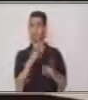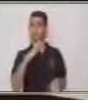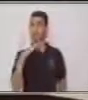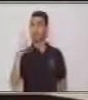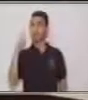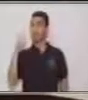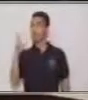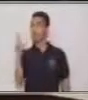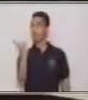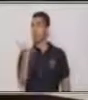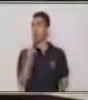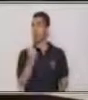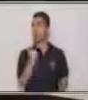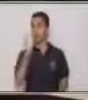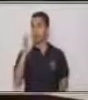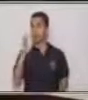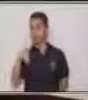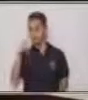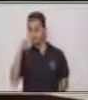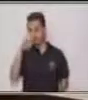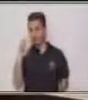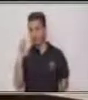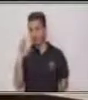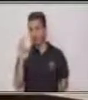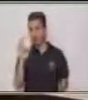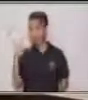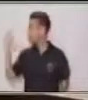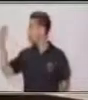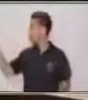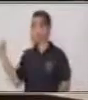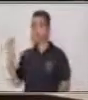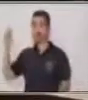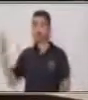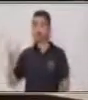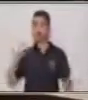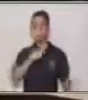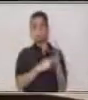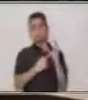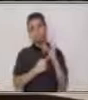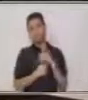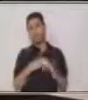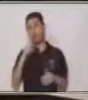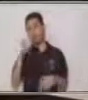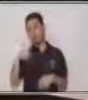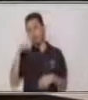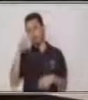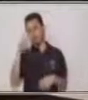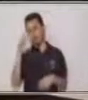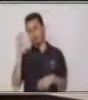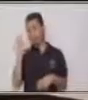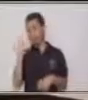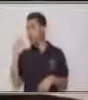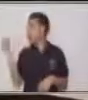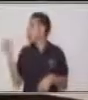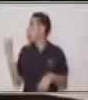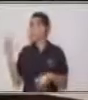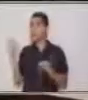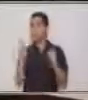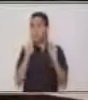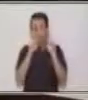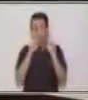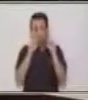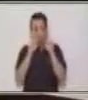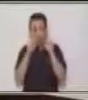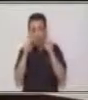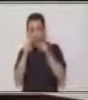entero. Este cuadrado simboliza al entero. ¿Cuántos cuadrados pequeños crees que están